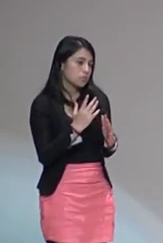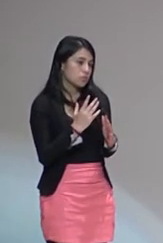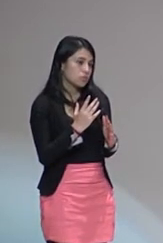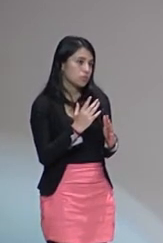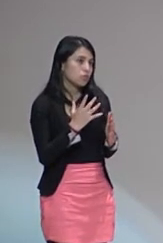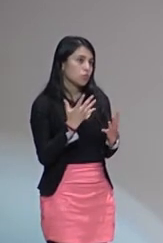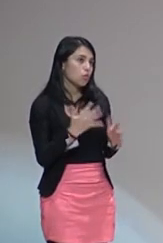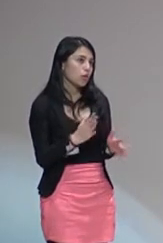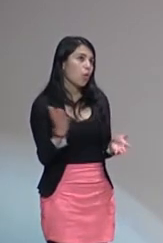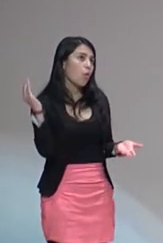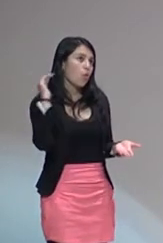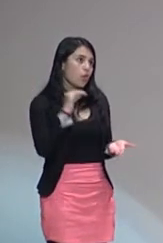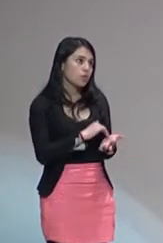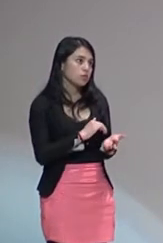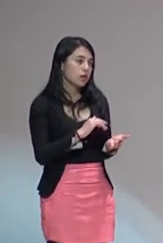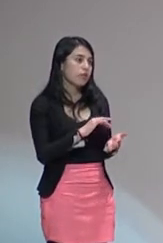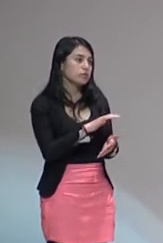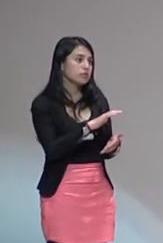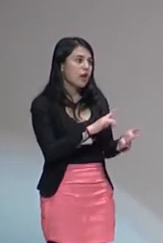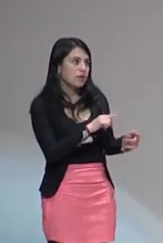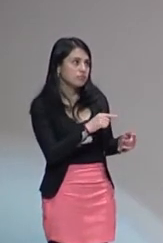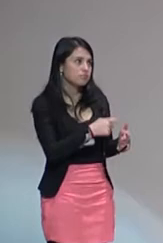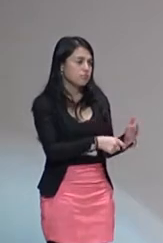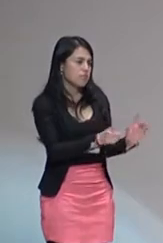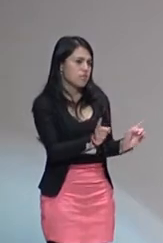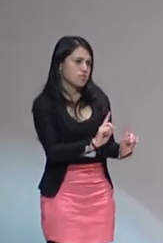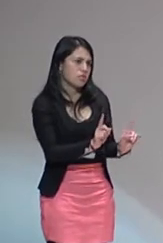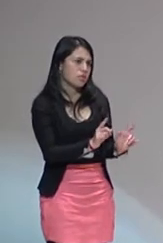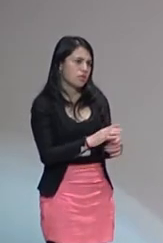no quiero añadir nada, solamente